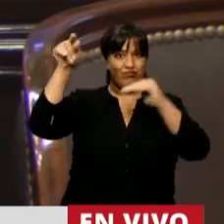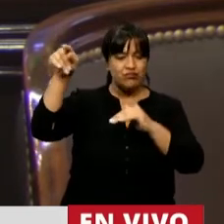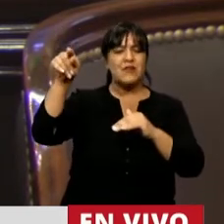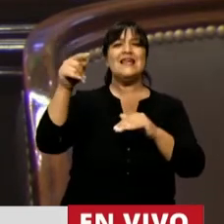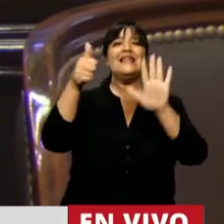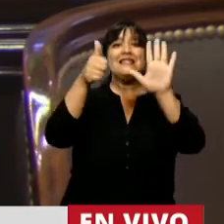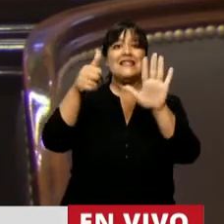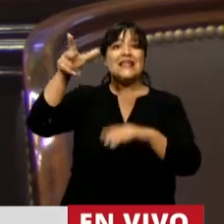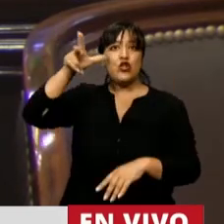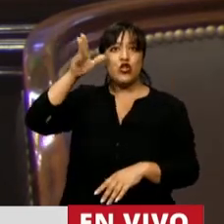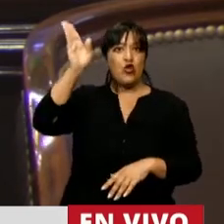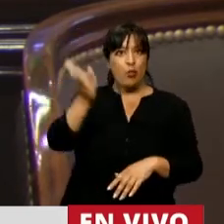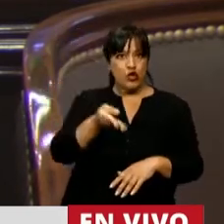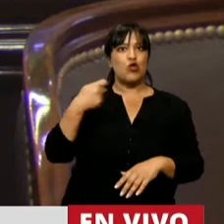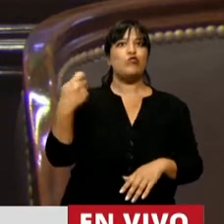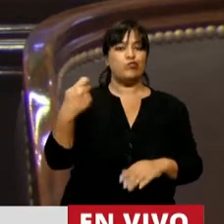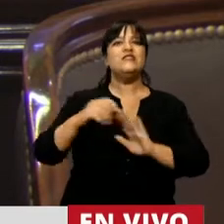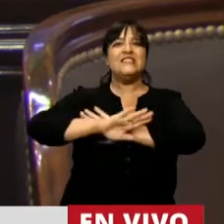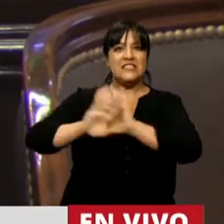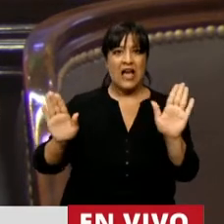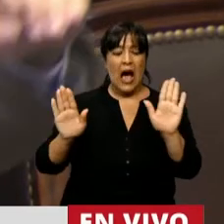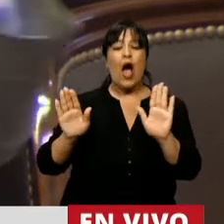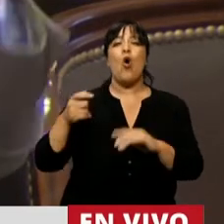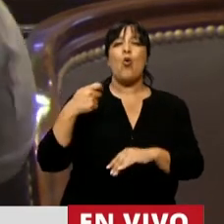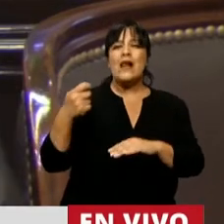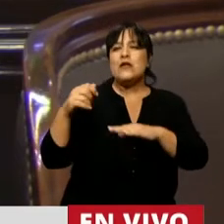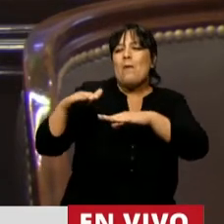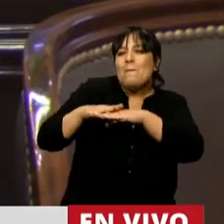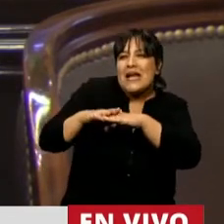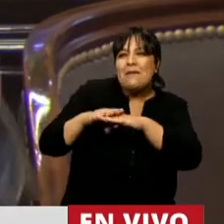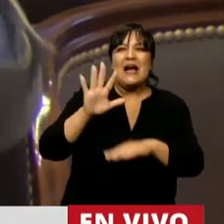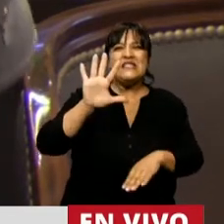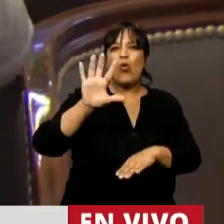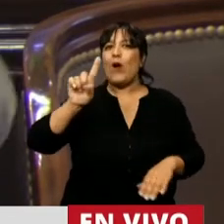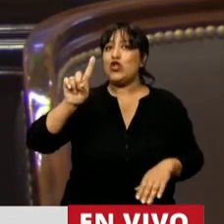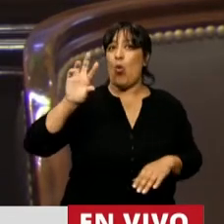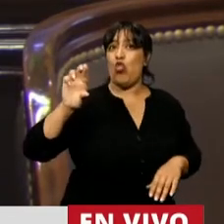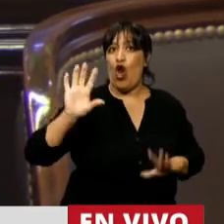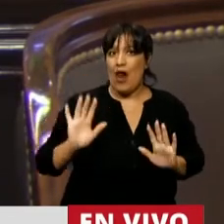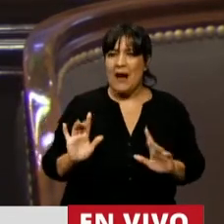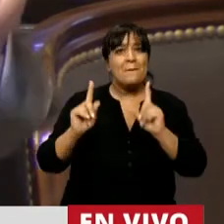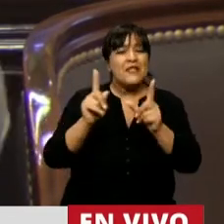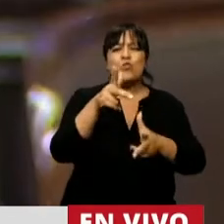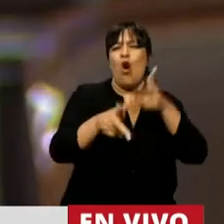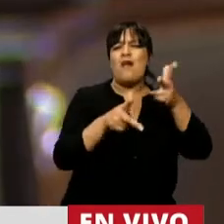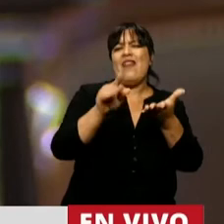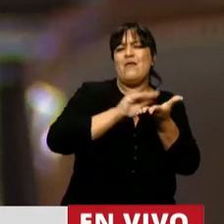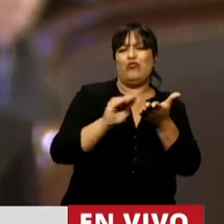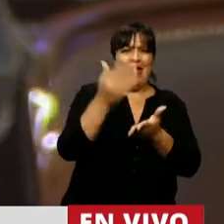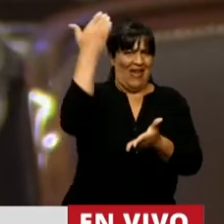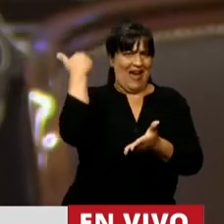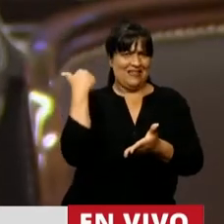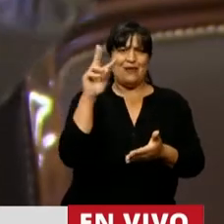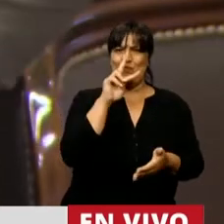ciento estaba jubilado y la jubilación mínima era de 51 dólares ya que hablaba la diputada anterior